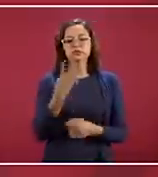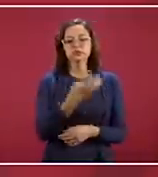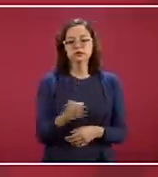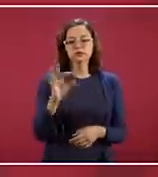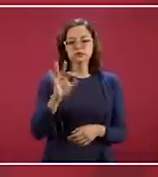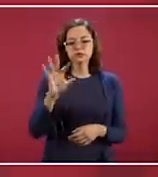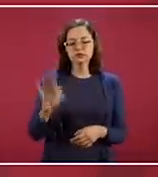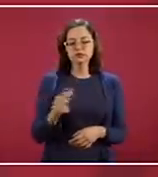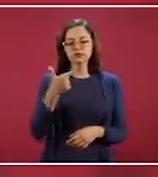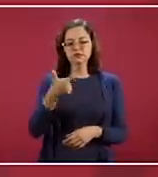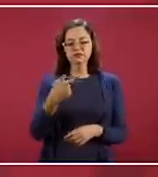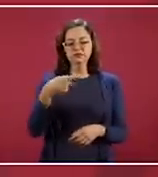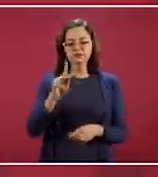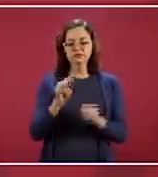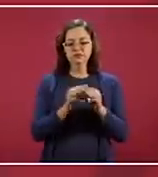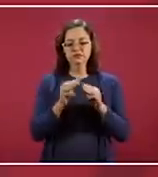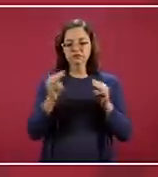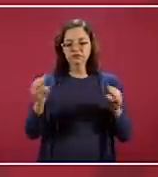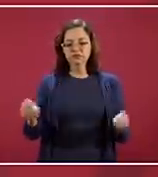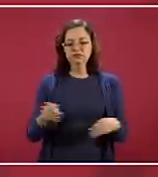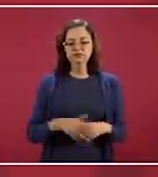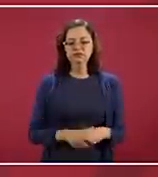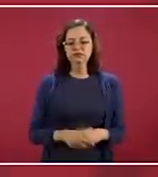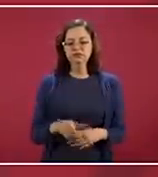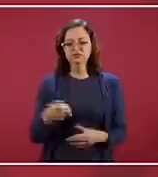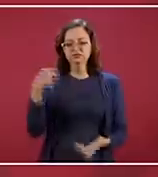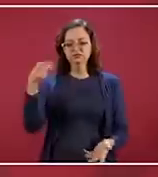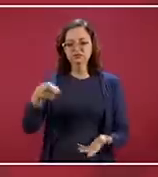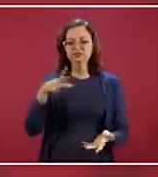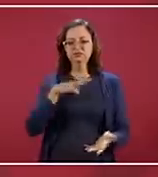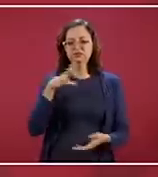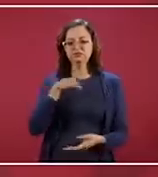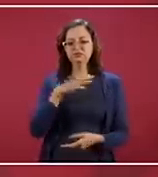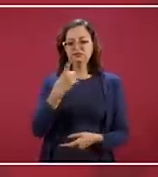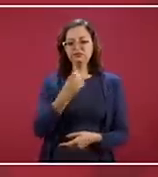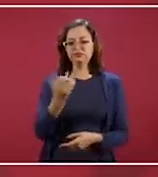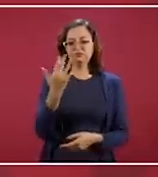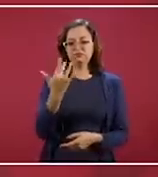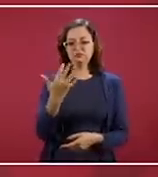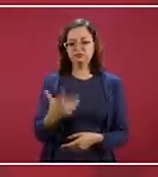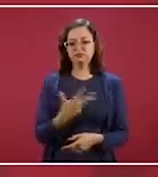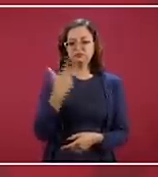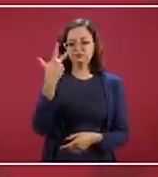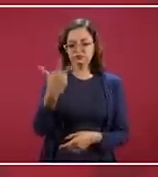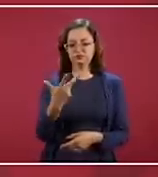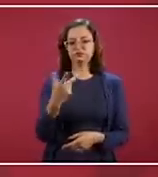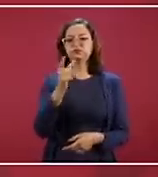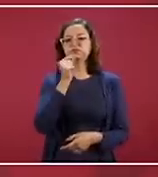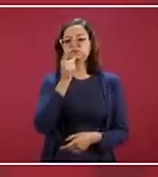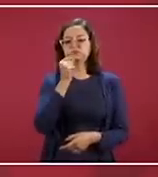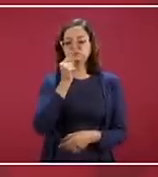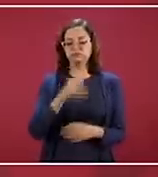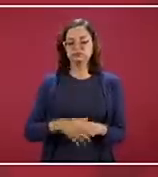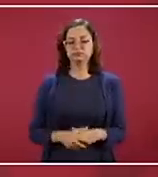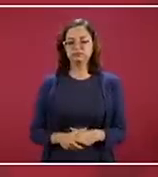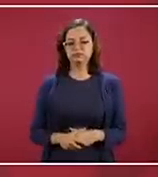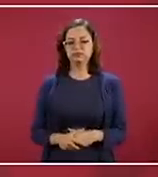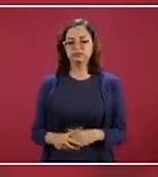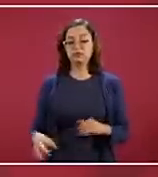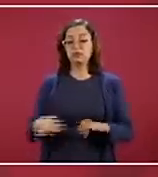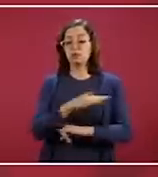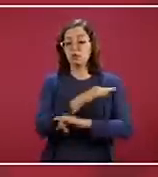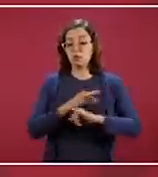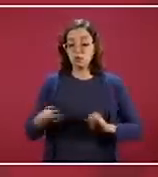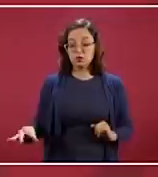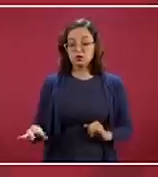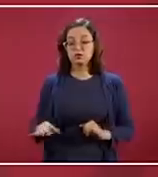447 kilómetros y ahí tenemos a 158 elementos. Y el último